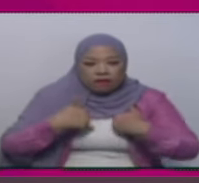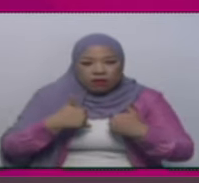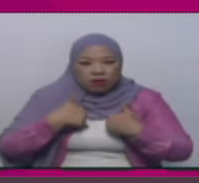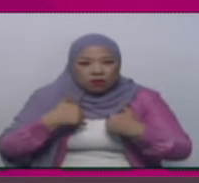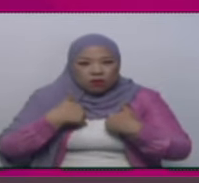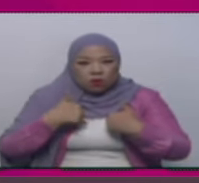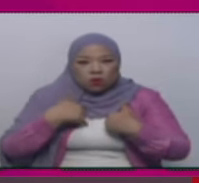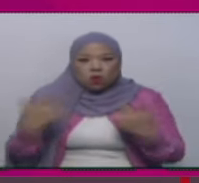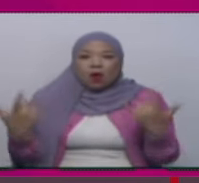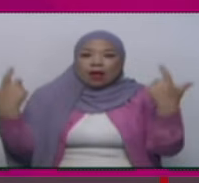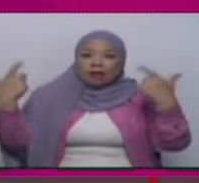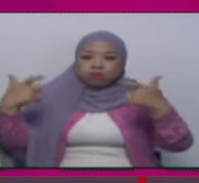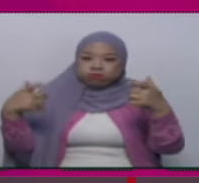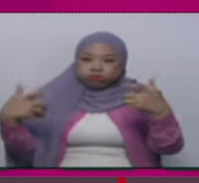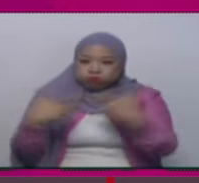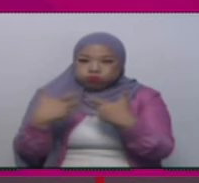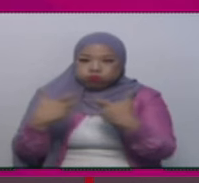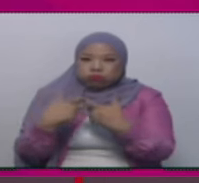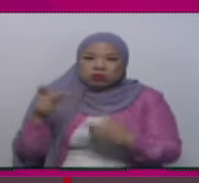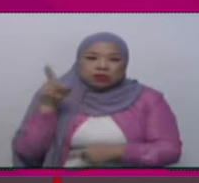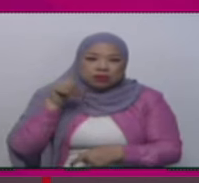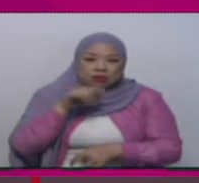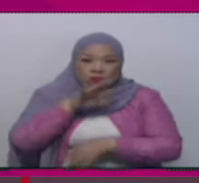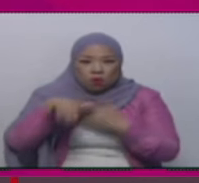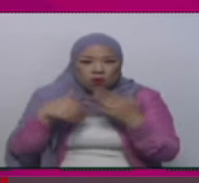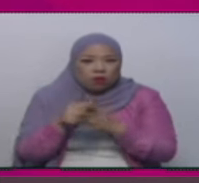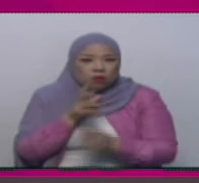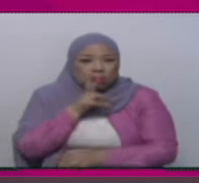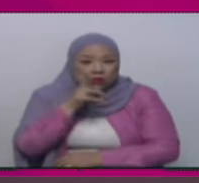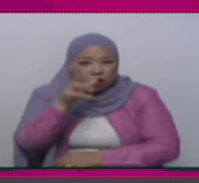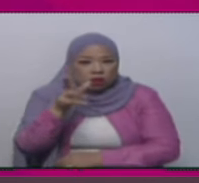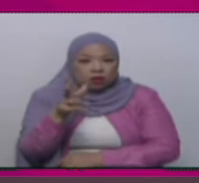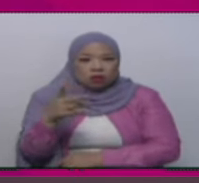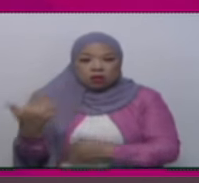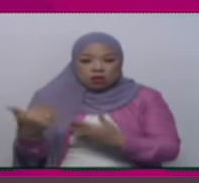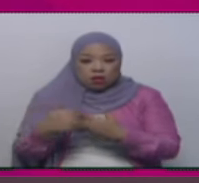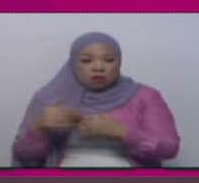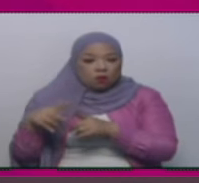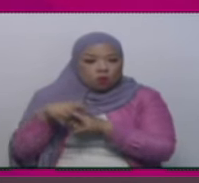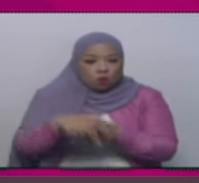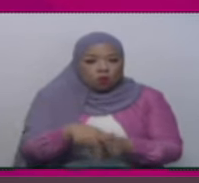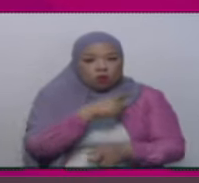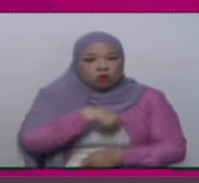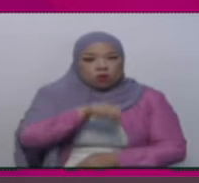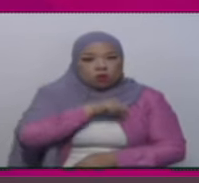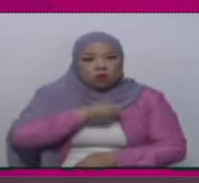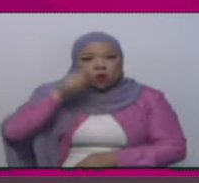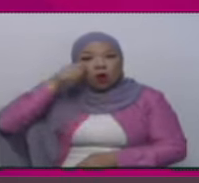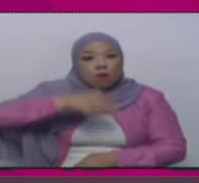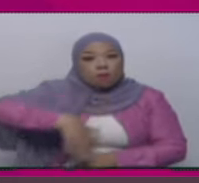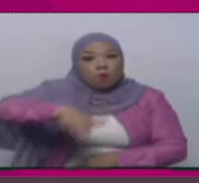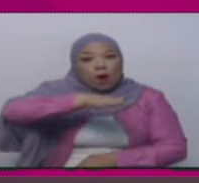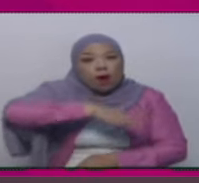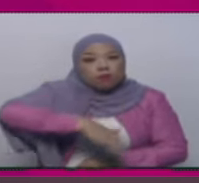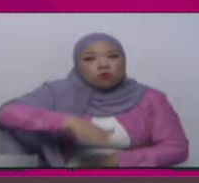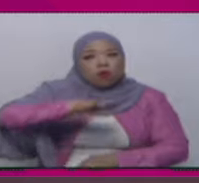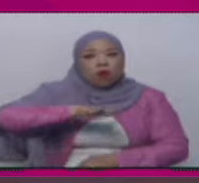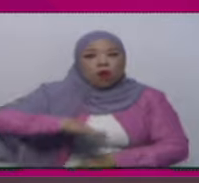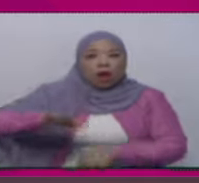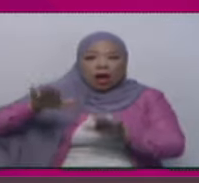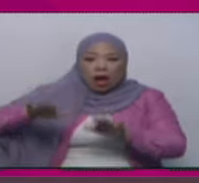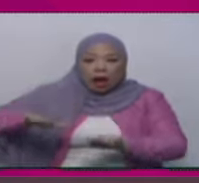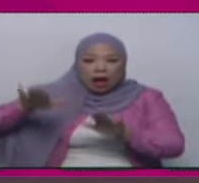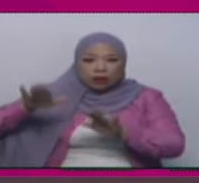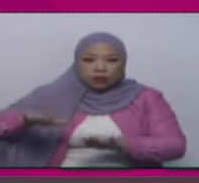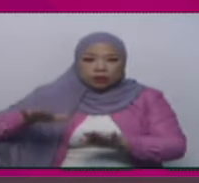ser una guerra demencial, de agresión y exterminio contra los pueblos del